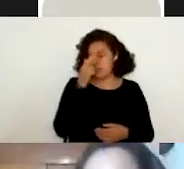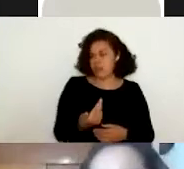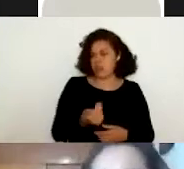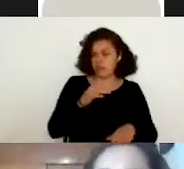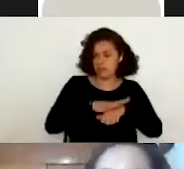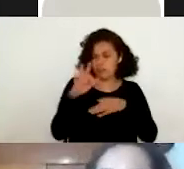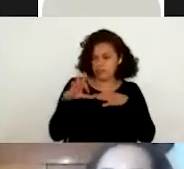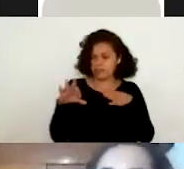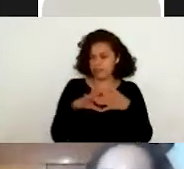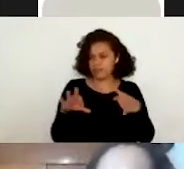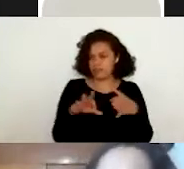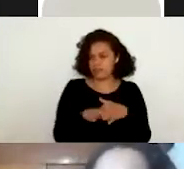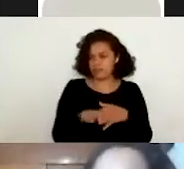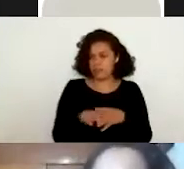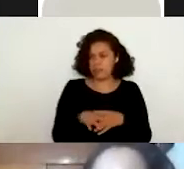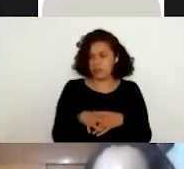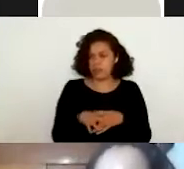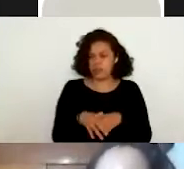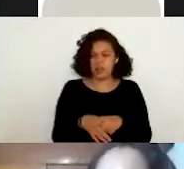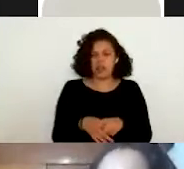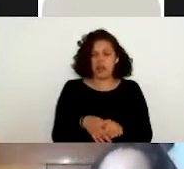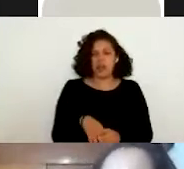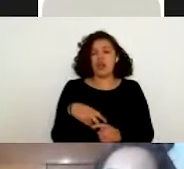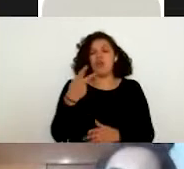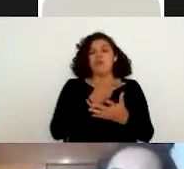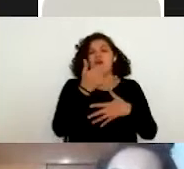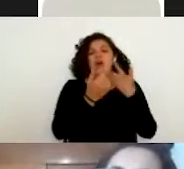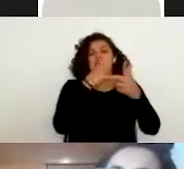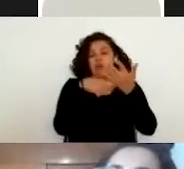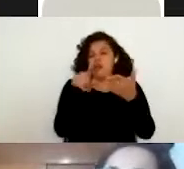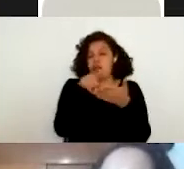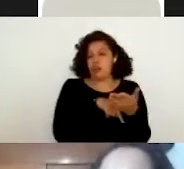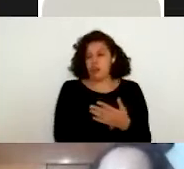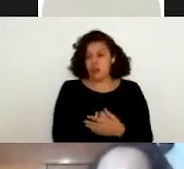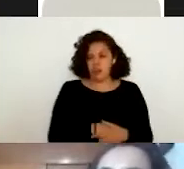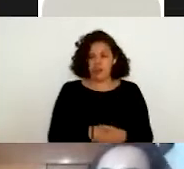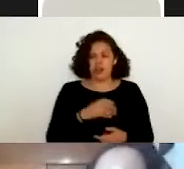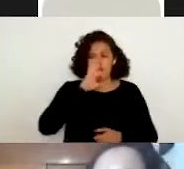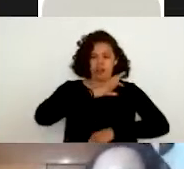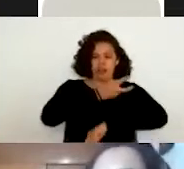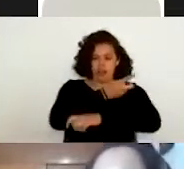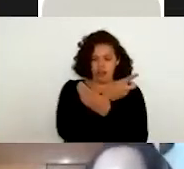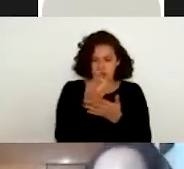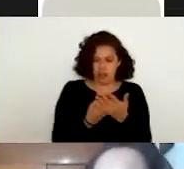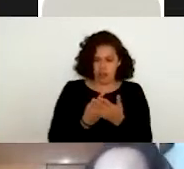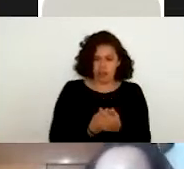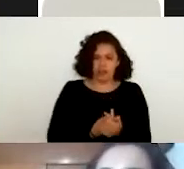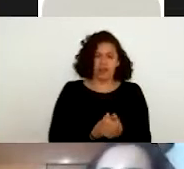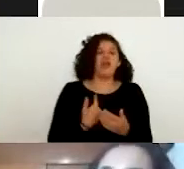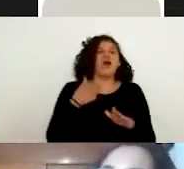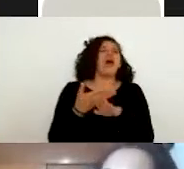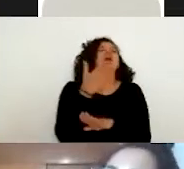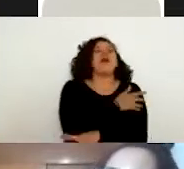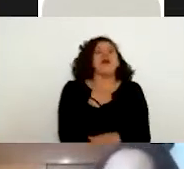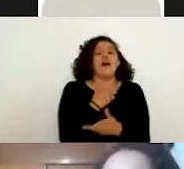frecuentes por las cuales puede ser rechazado un proyecto, razones de diseño, es decir, antes de que yo lo implemente, cuando